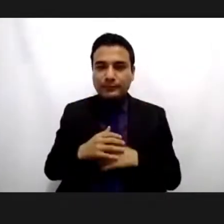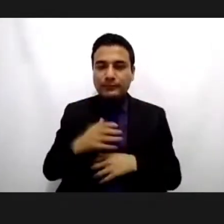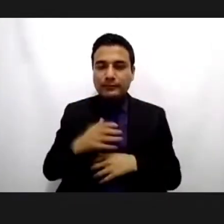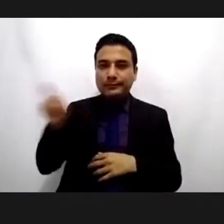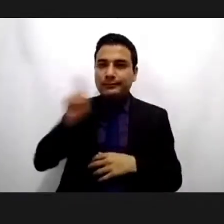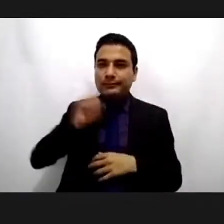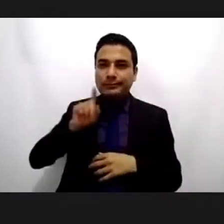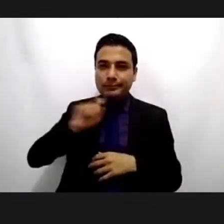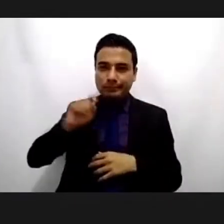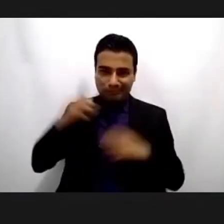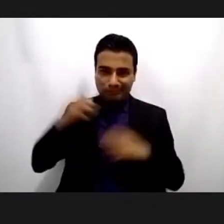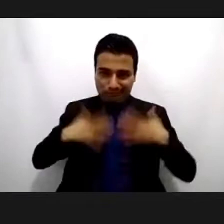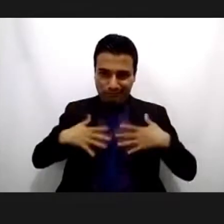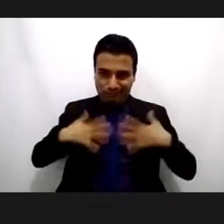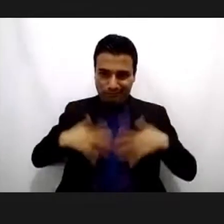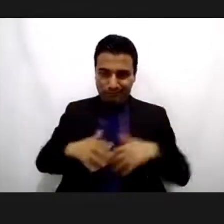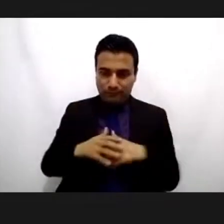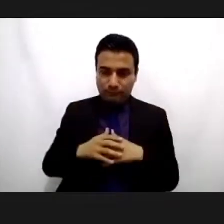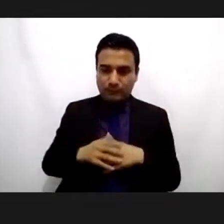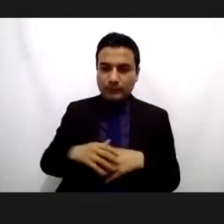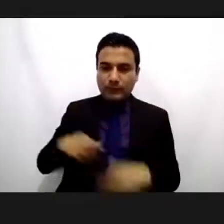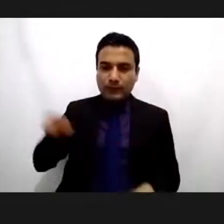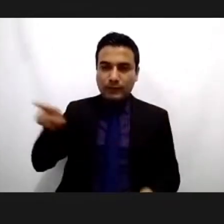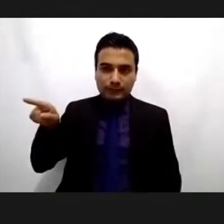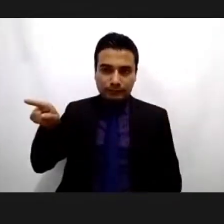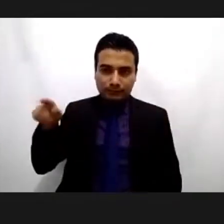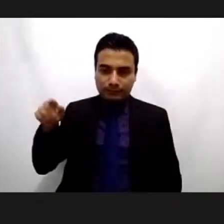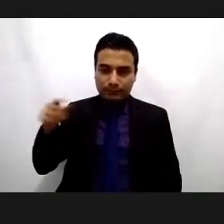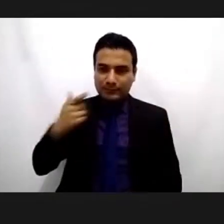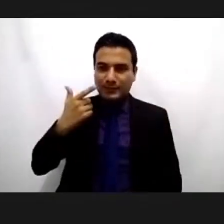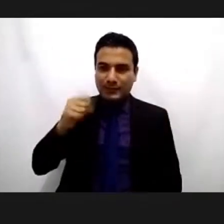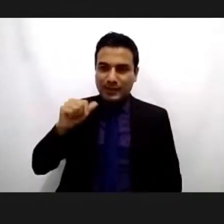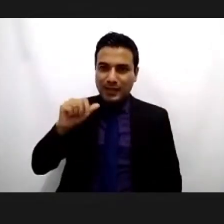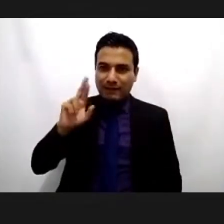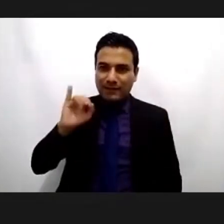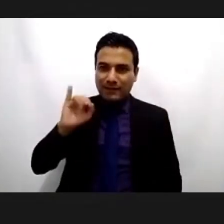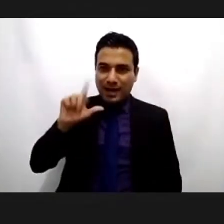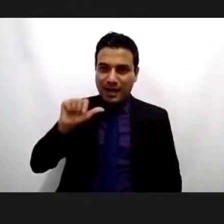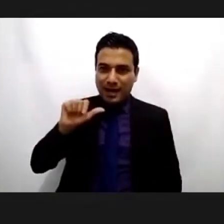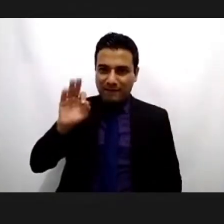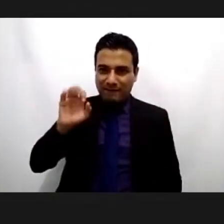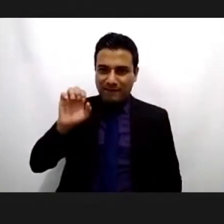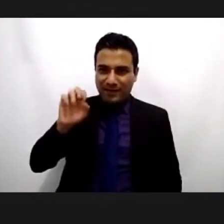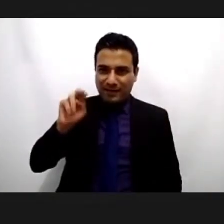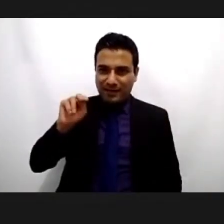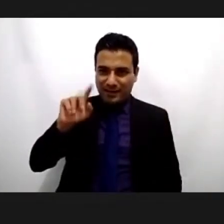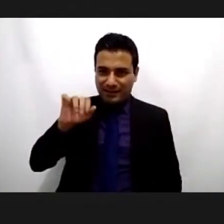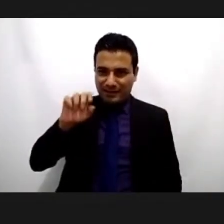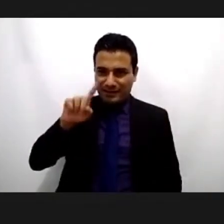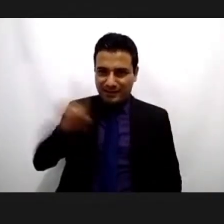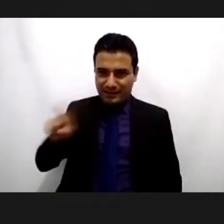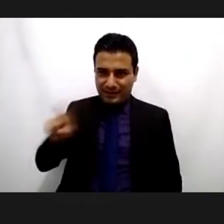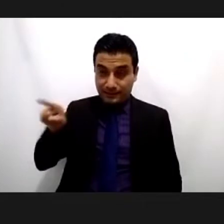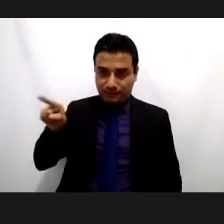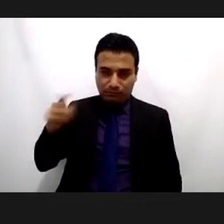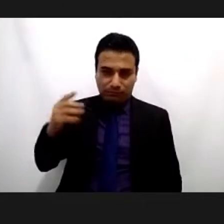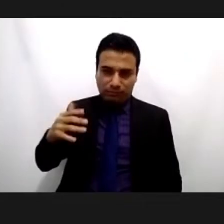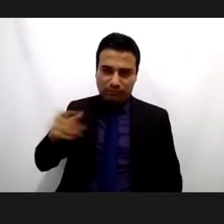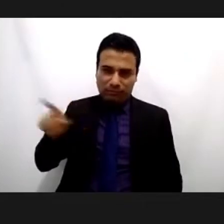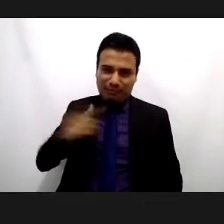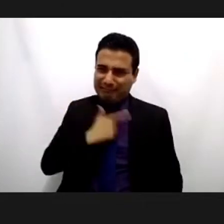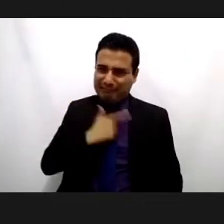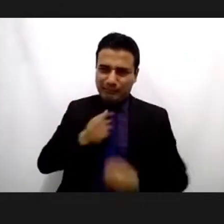vestuarista, que es una... Que trabaja mucho, Gabriela Fernández trabaja mucho con el concepto de lo poético. Por ejemplo,